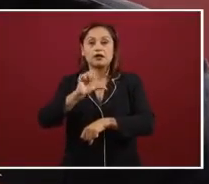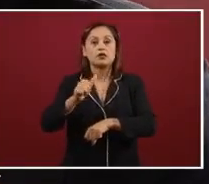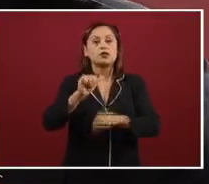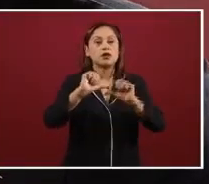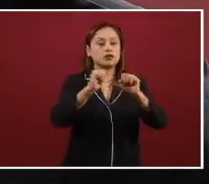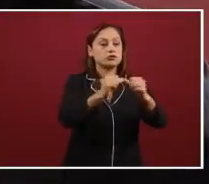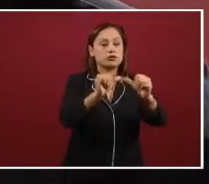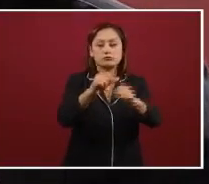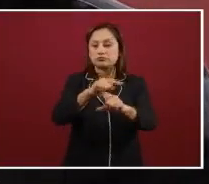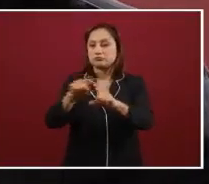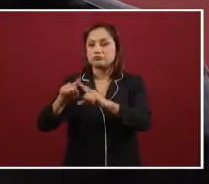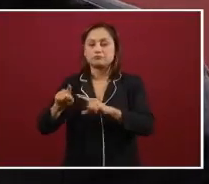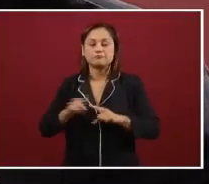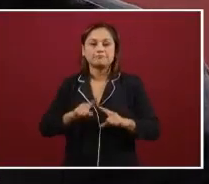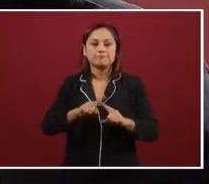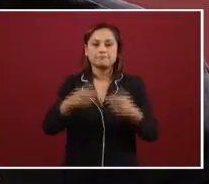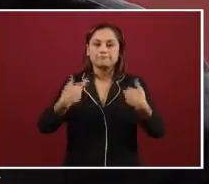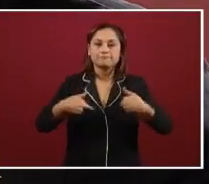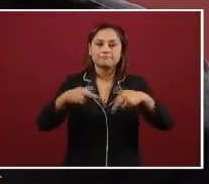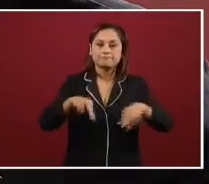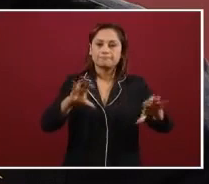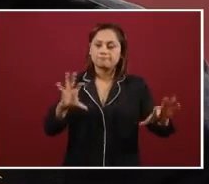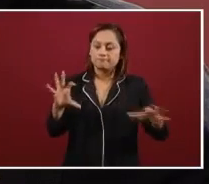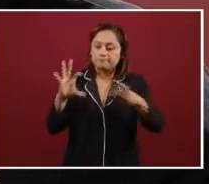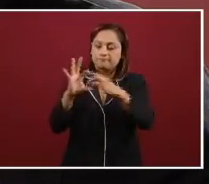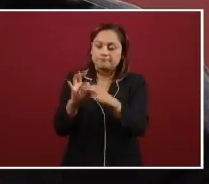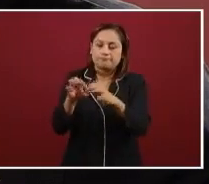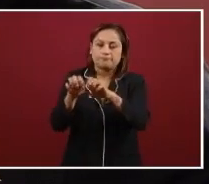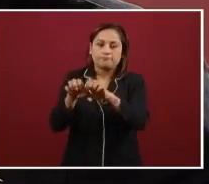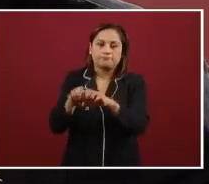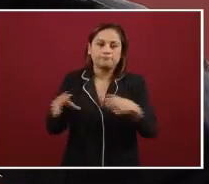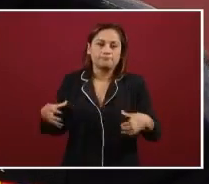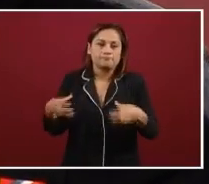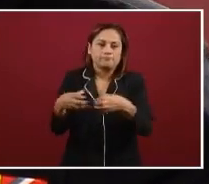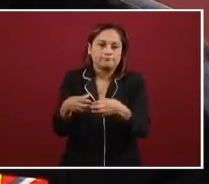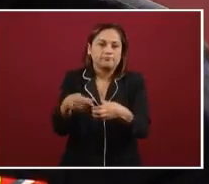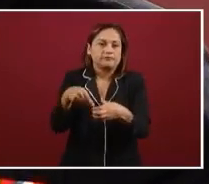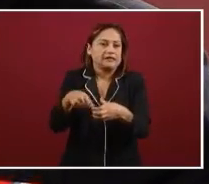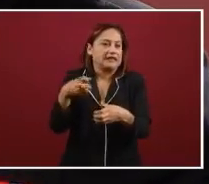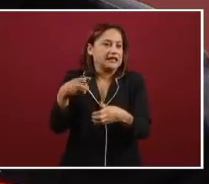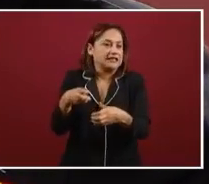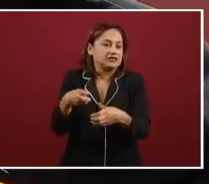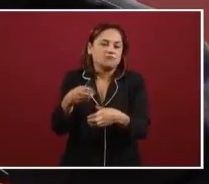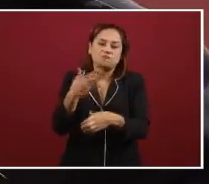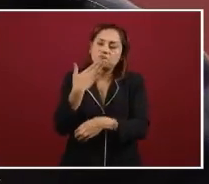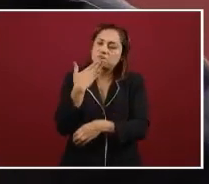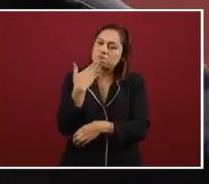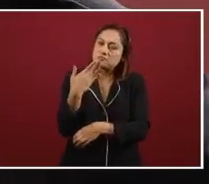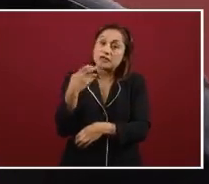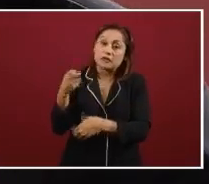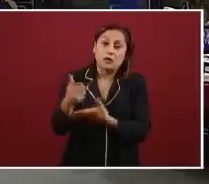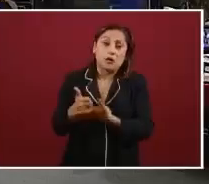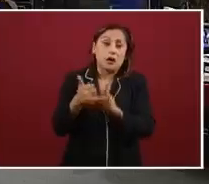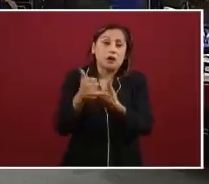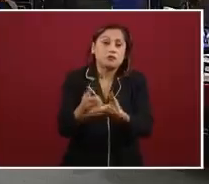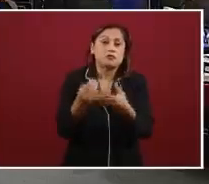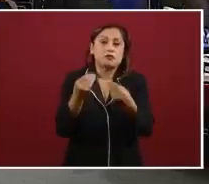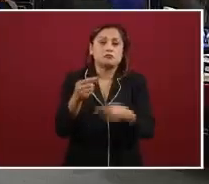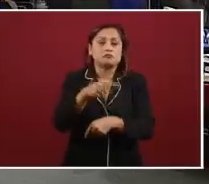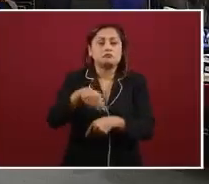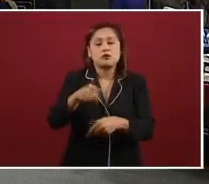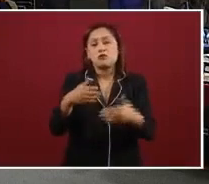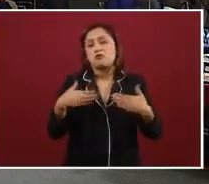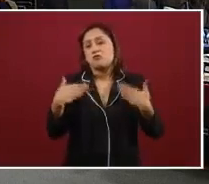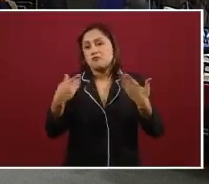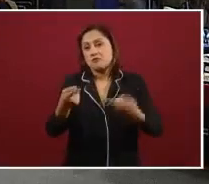eso, les repito, ha sido la coordinación y la confianza que nos han tenido. Si tienen alguna pregunta, con todo gusto. Muchas